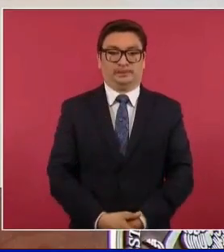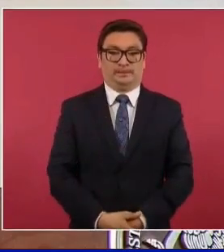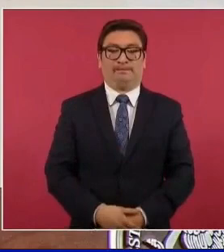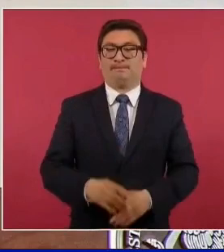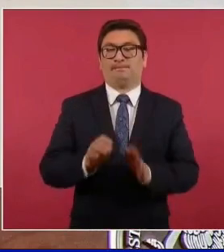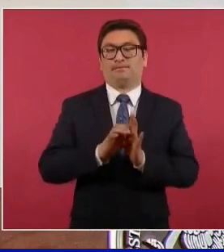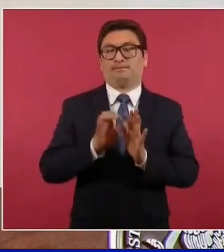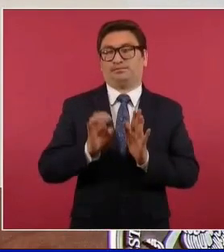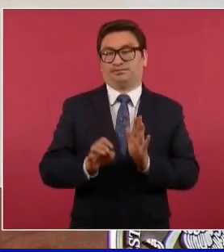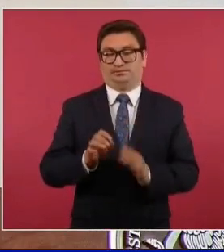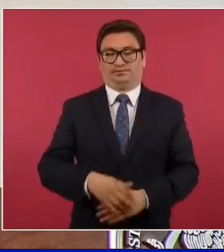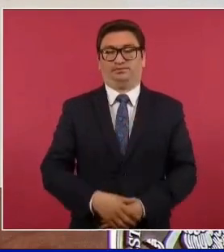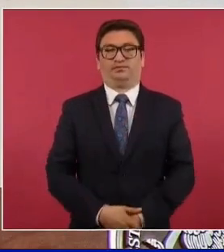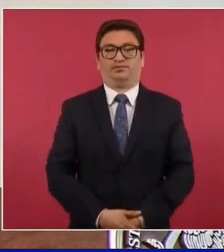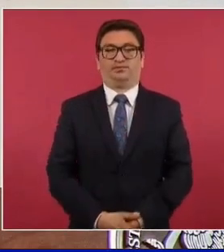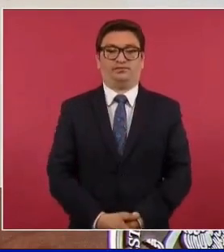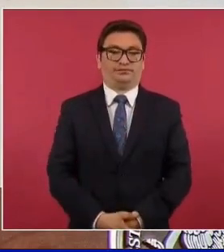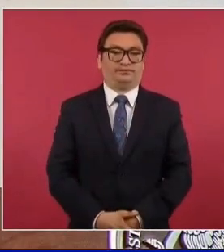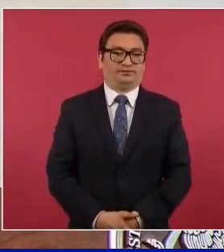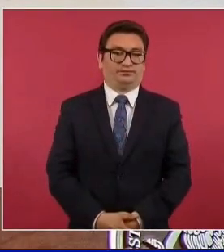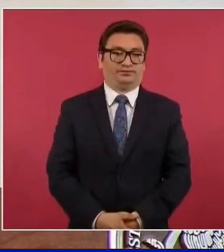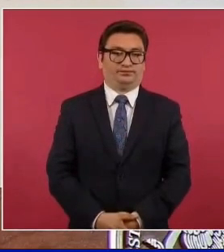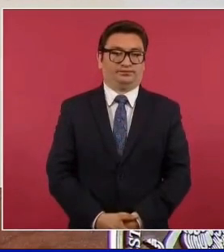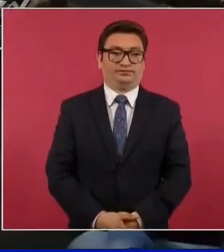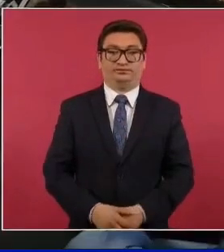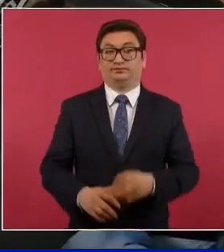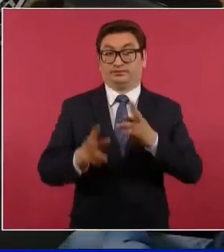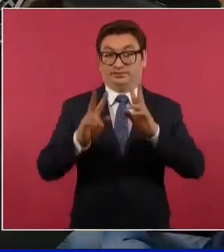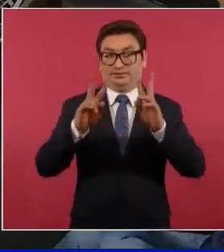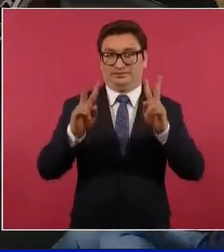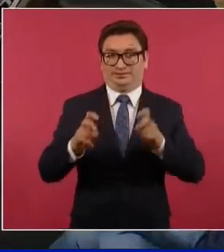Por ejemplo, en la cuestión eléctrica,